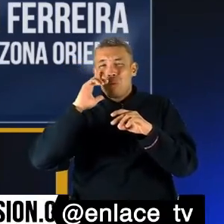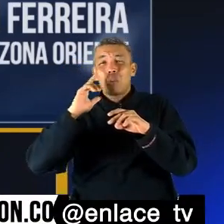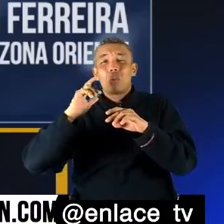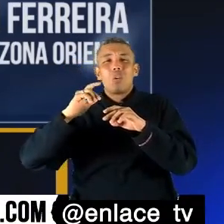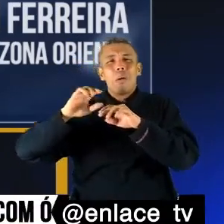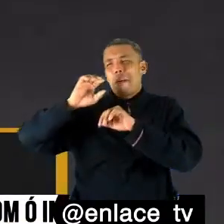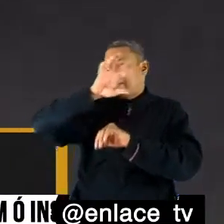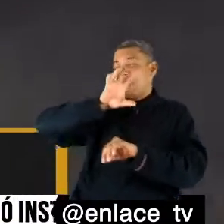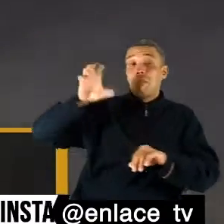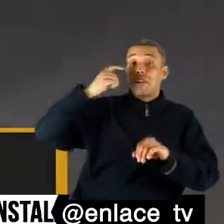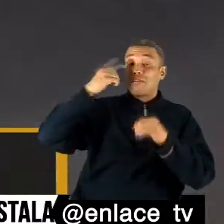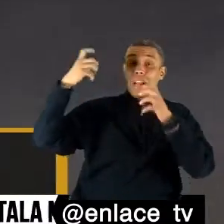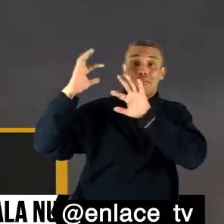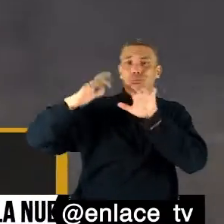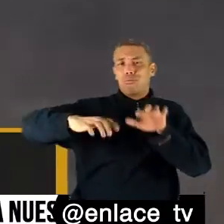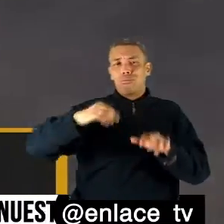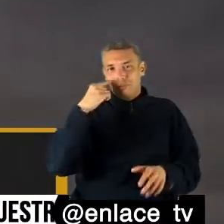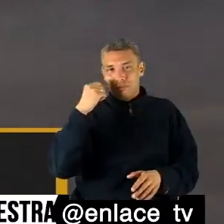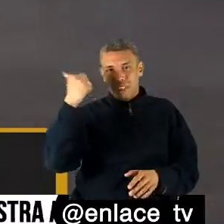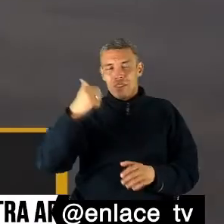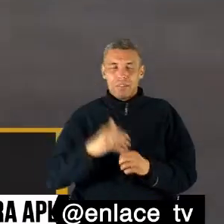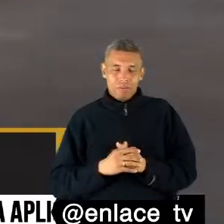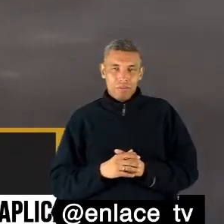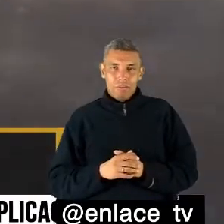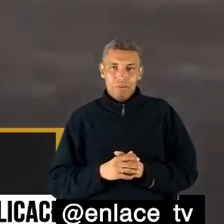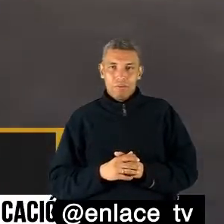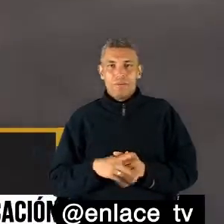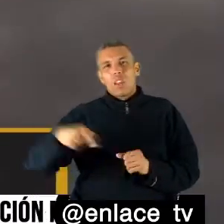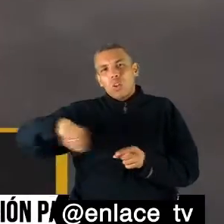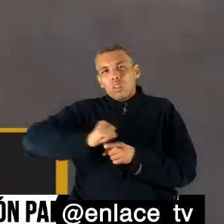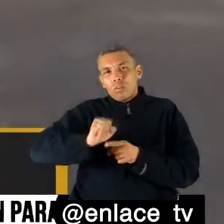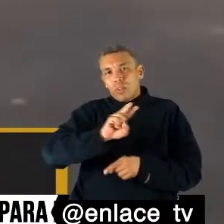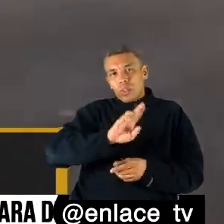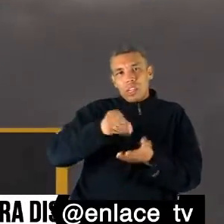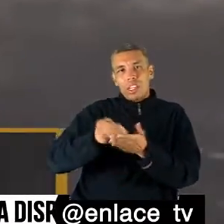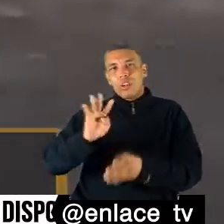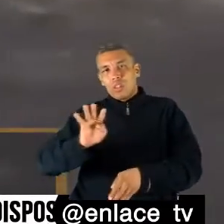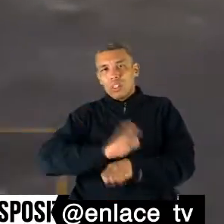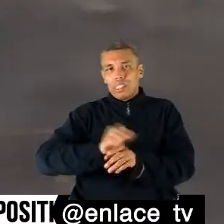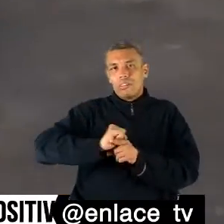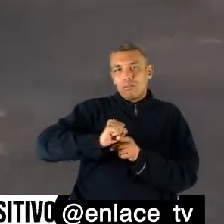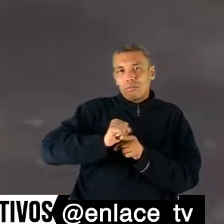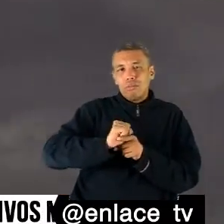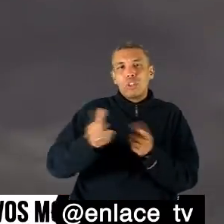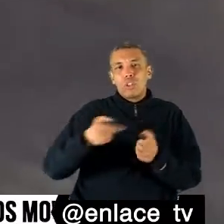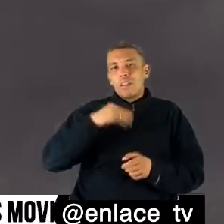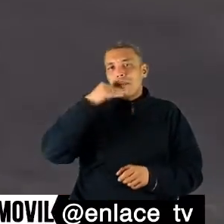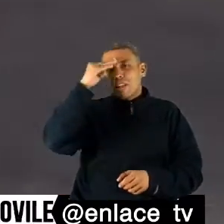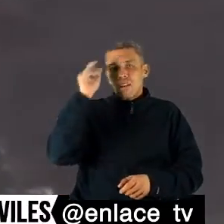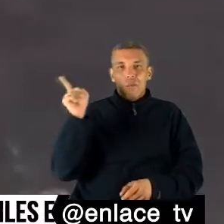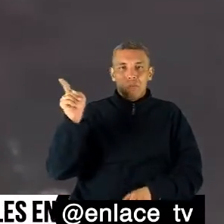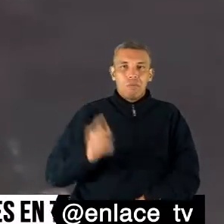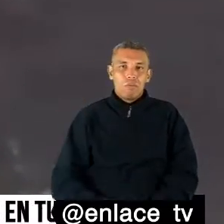impresionante, es increíble. El primer entrenamiento del grupo local fue hoy de 2 a 4 de la tarde en la capital antioqueña.